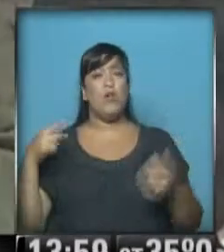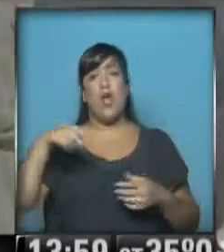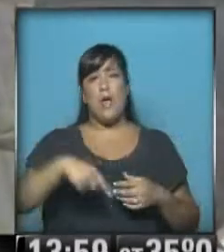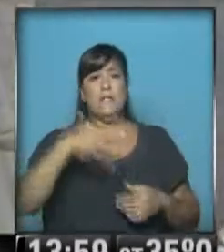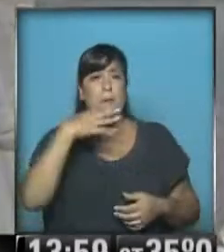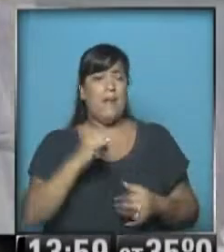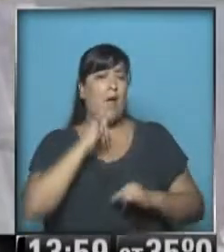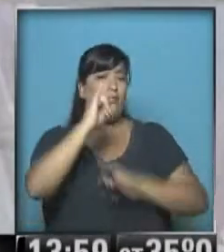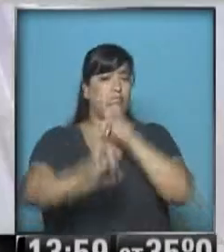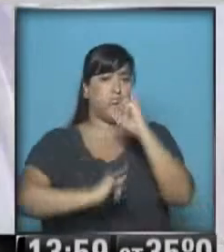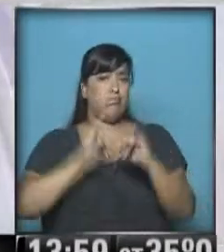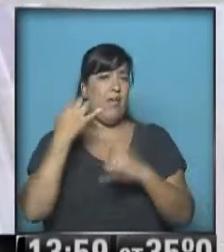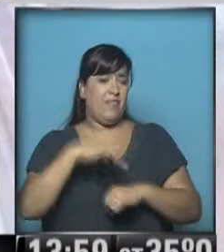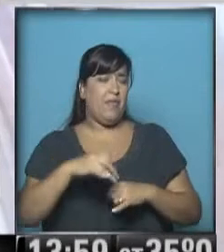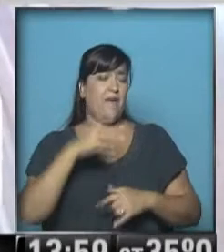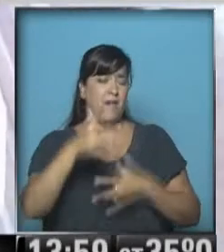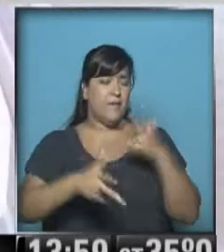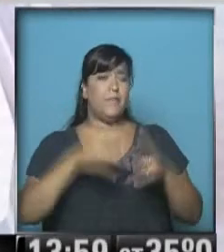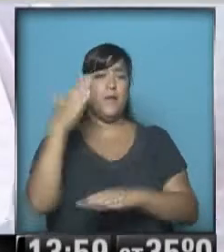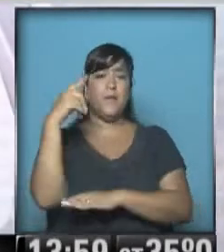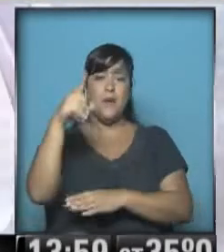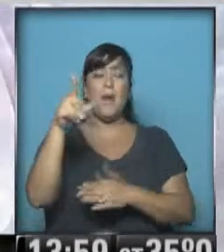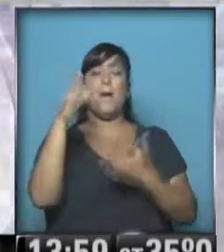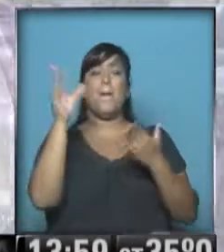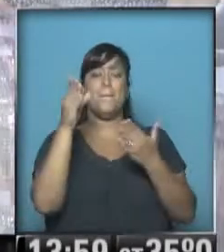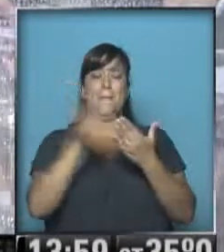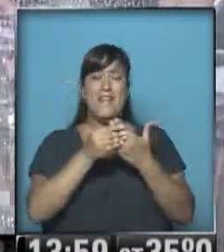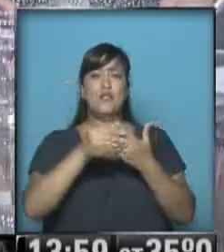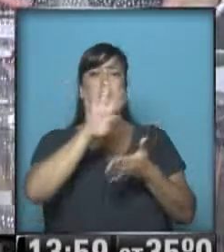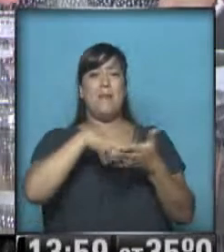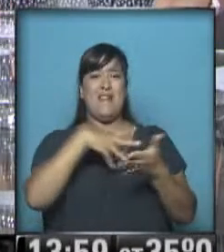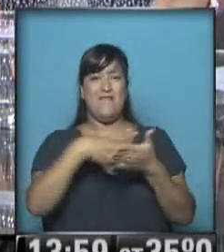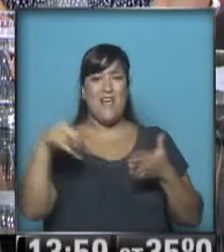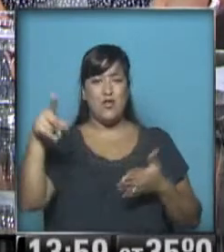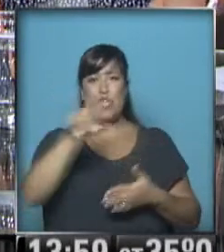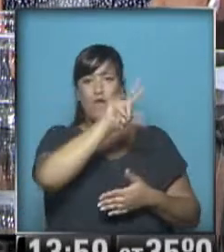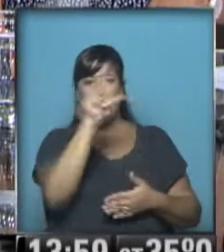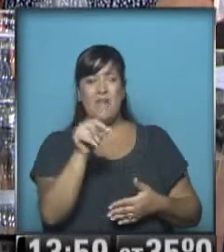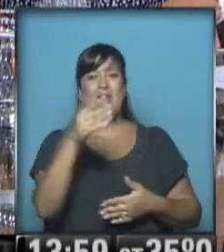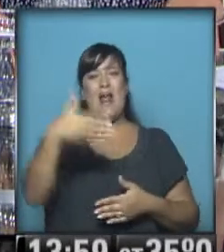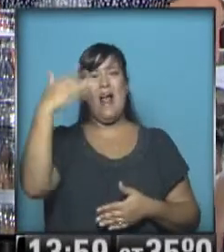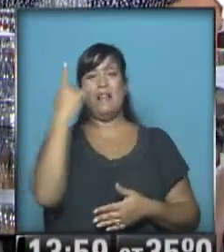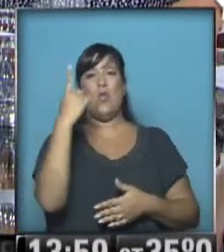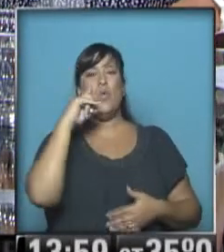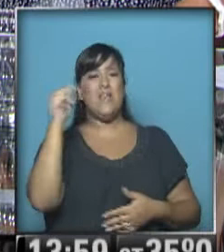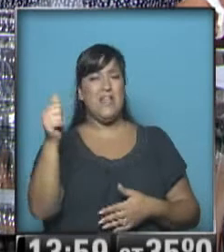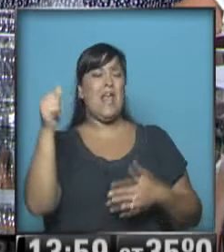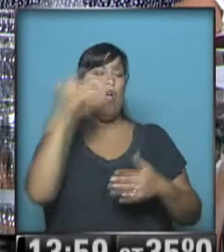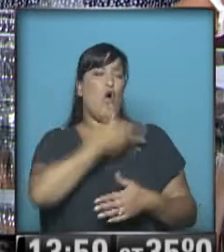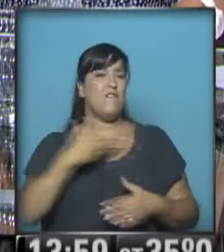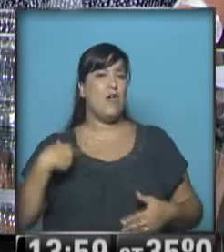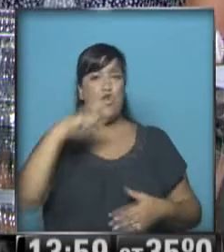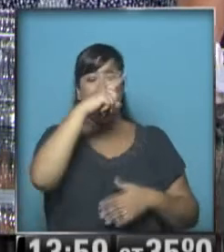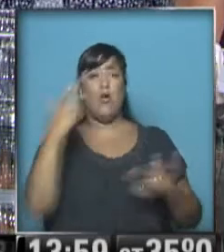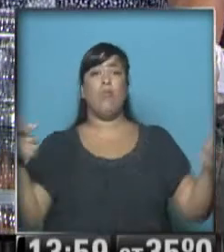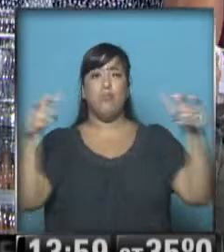verdades que hay que ir... Allí estaba el ministro de Planificación Federal, Julio De Vido, luego del encuentro con la UIA y el Gobierno Nacional. En este caso se ha reunido